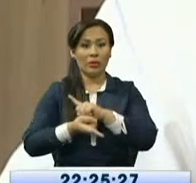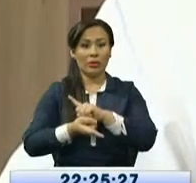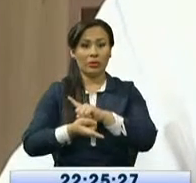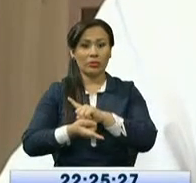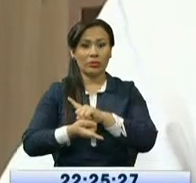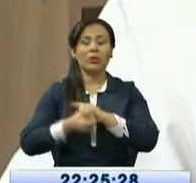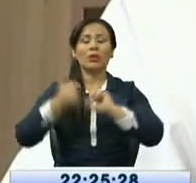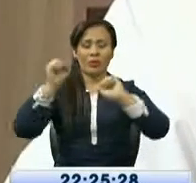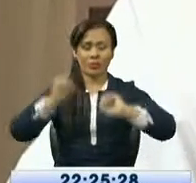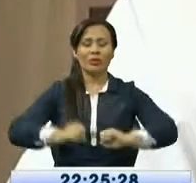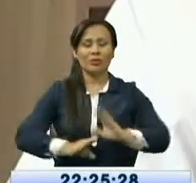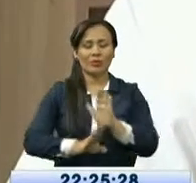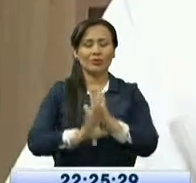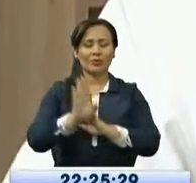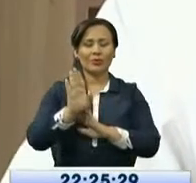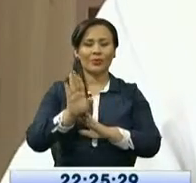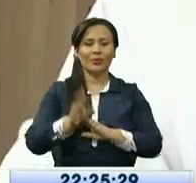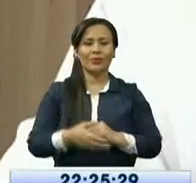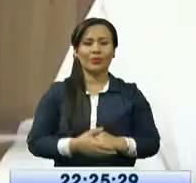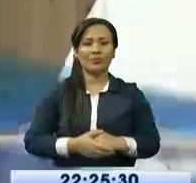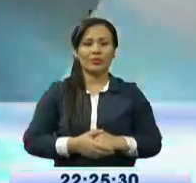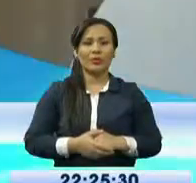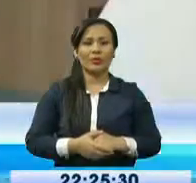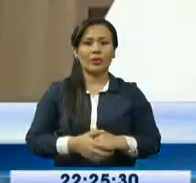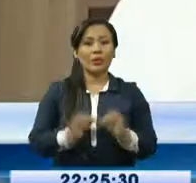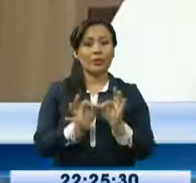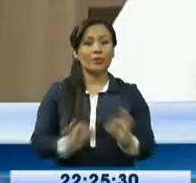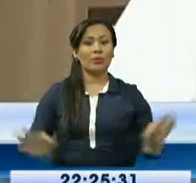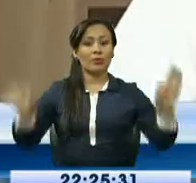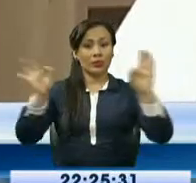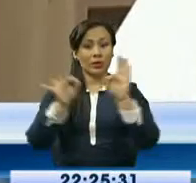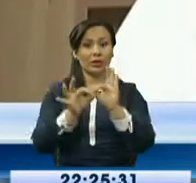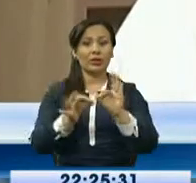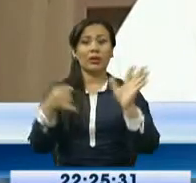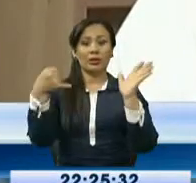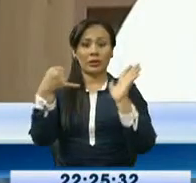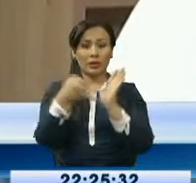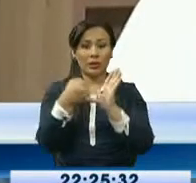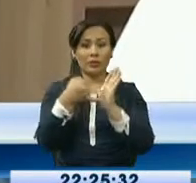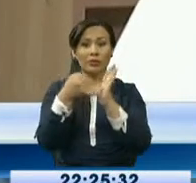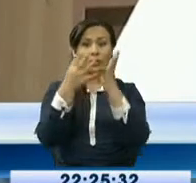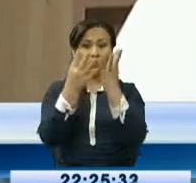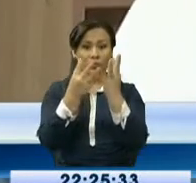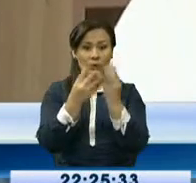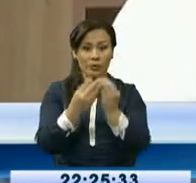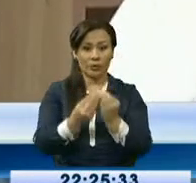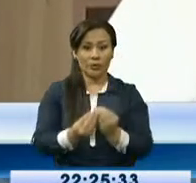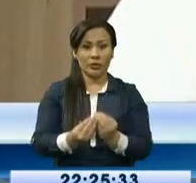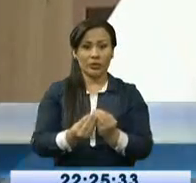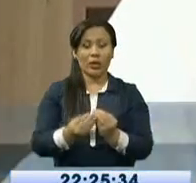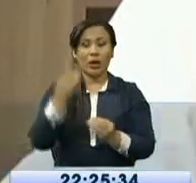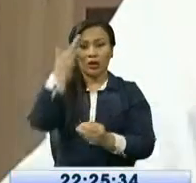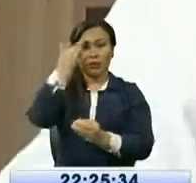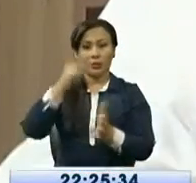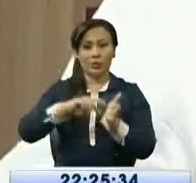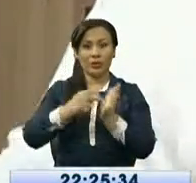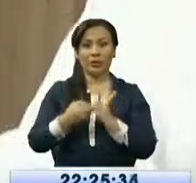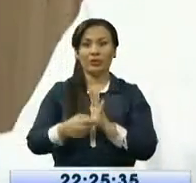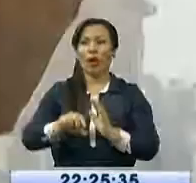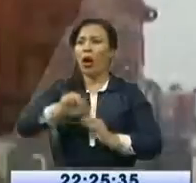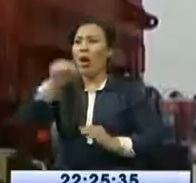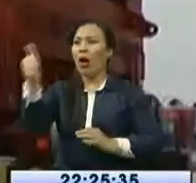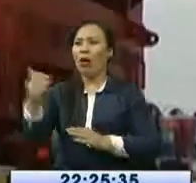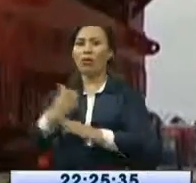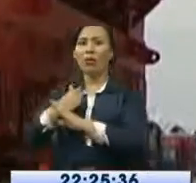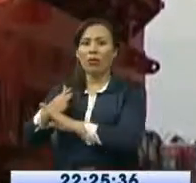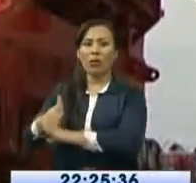podemos salir de la crisis. La clave es que las salvaguardias, que son una restricción, no sean reemplazadas con otra